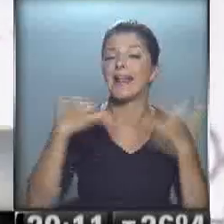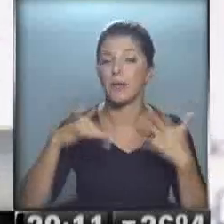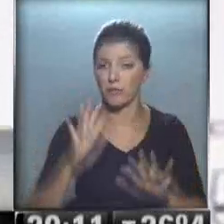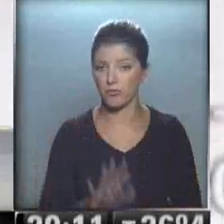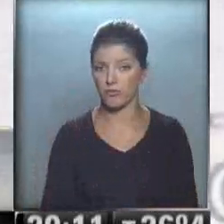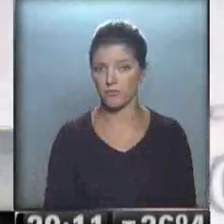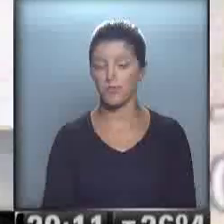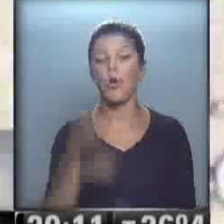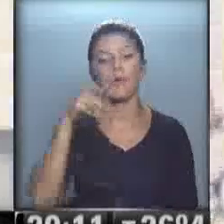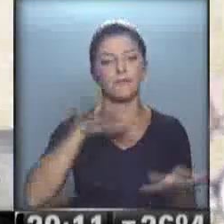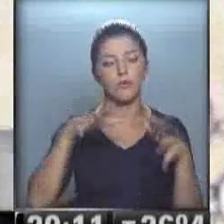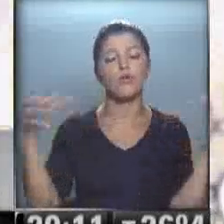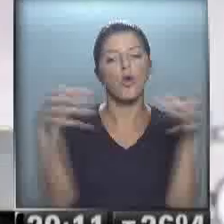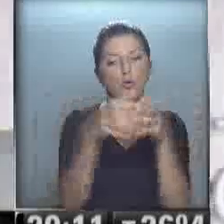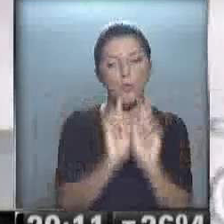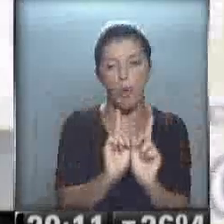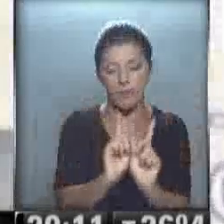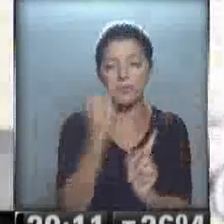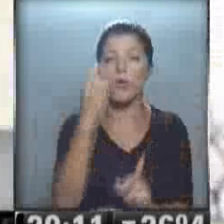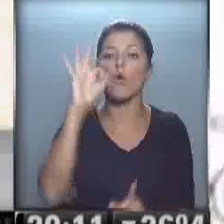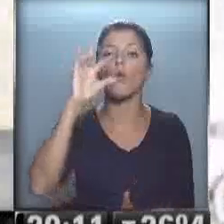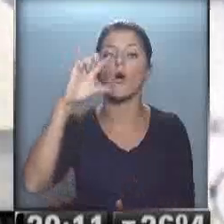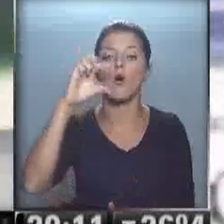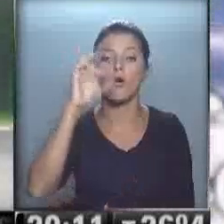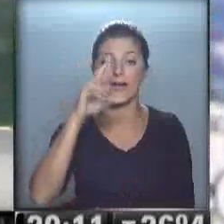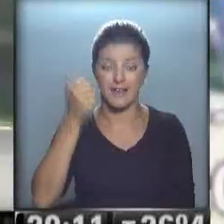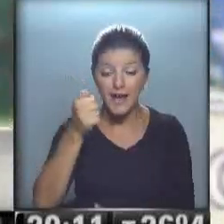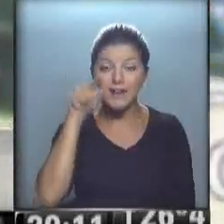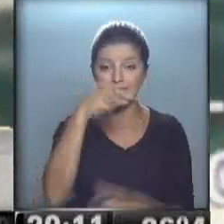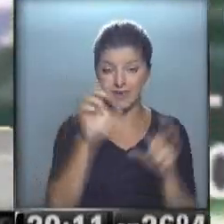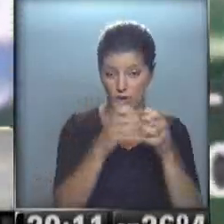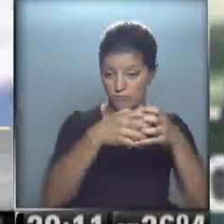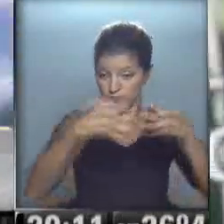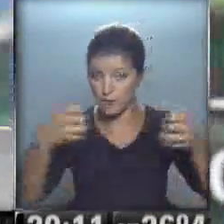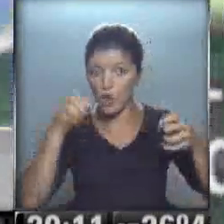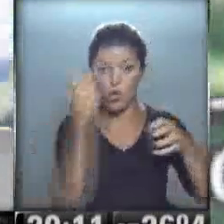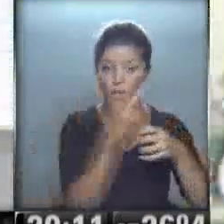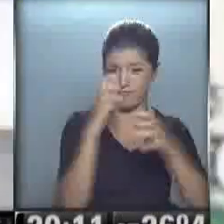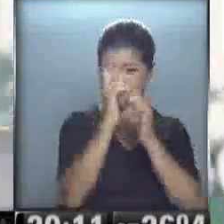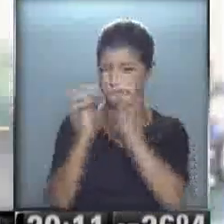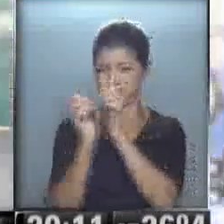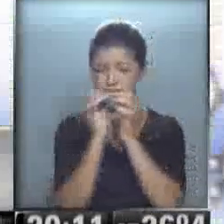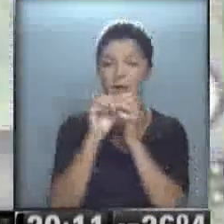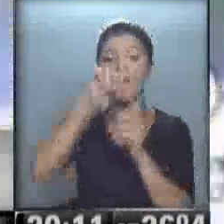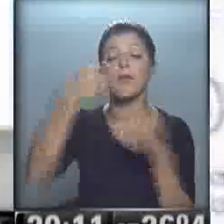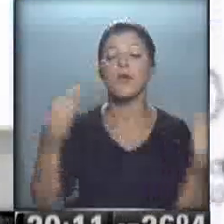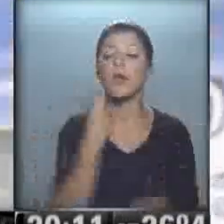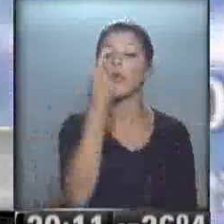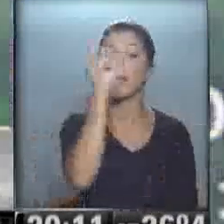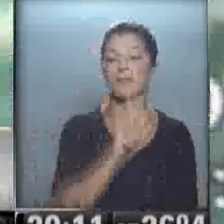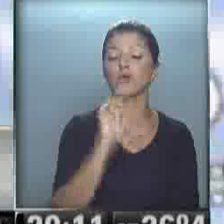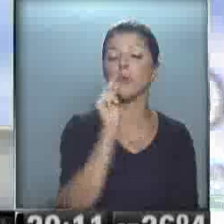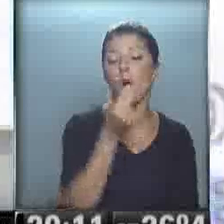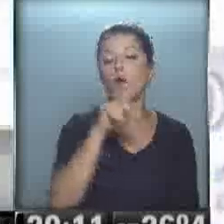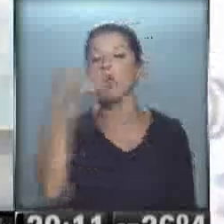Un enfrentamiento interno entre sectores de la Unión Obrera de la Construcción de la República Argentina dejó como resultado un muerto y varios